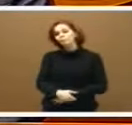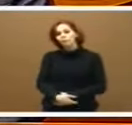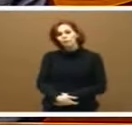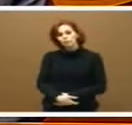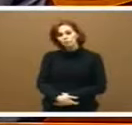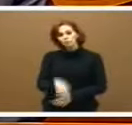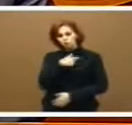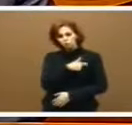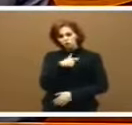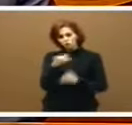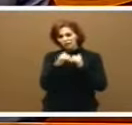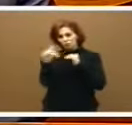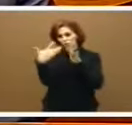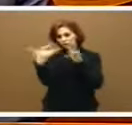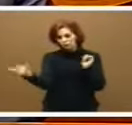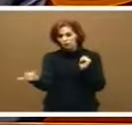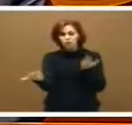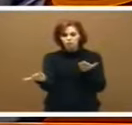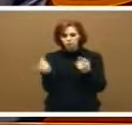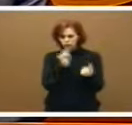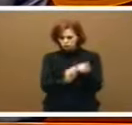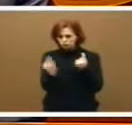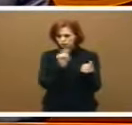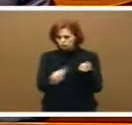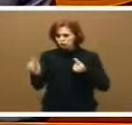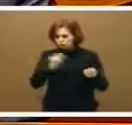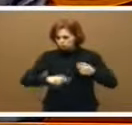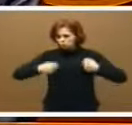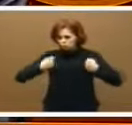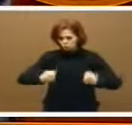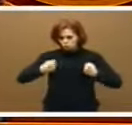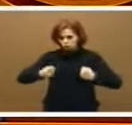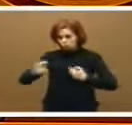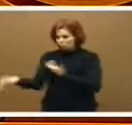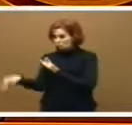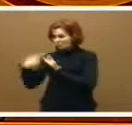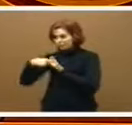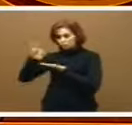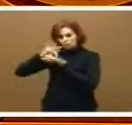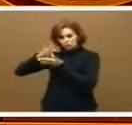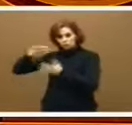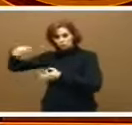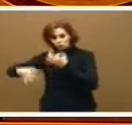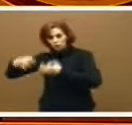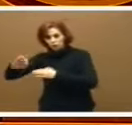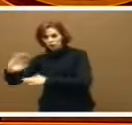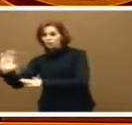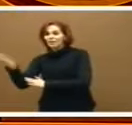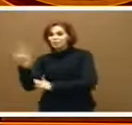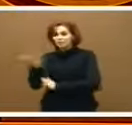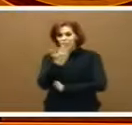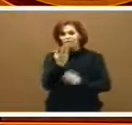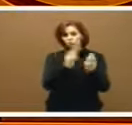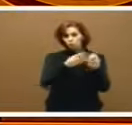La Comisión de Harmonización, tras un intenso debate y con la participación de los servicios jurídicos de la Cámara y representantes de la Junta de Extremadura,